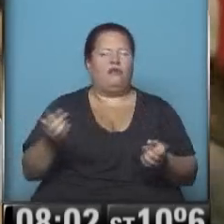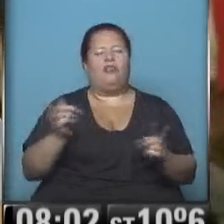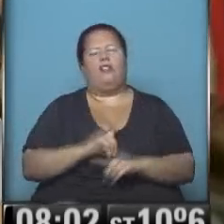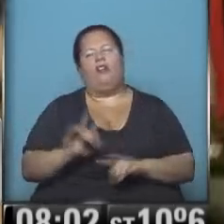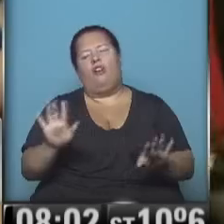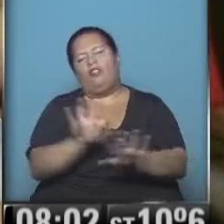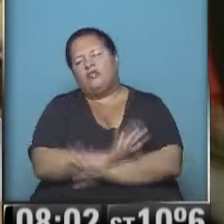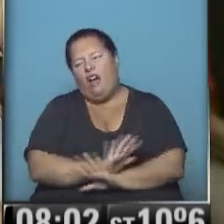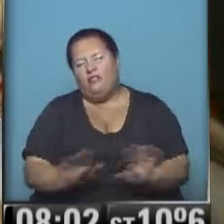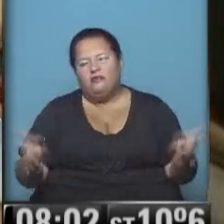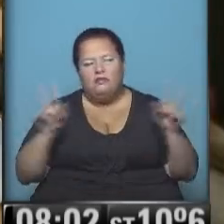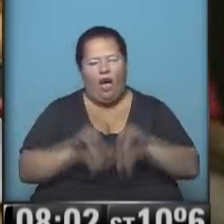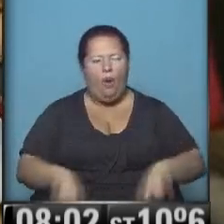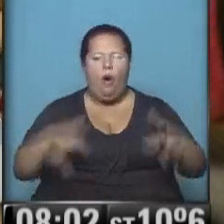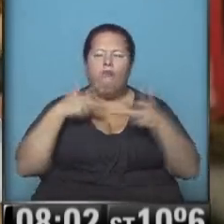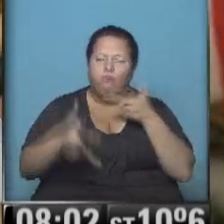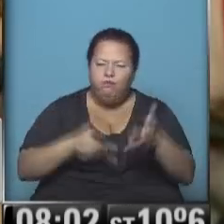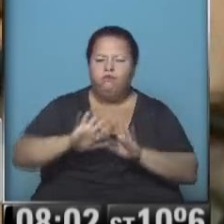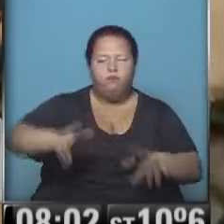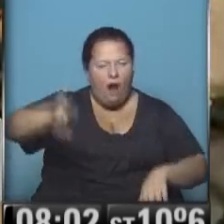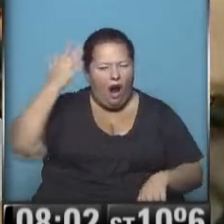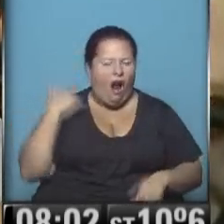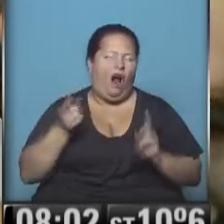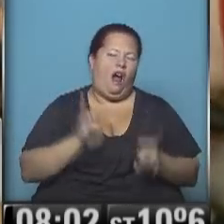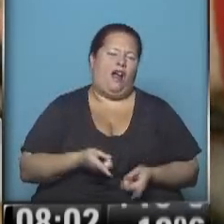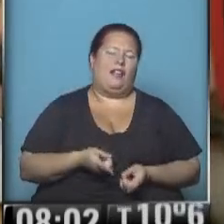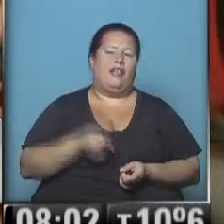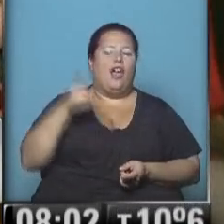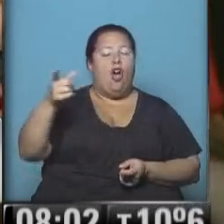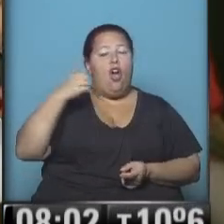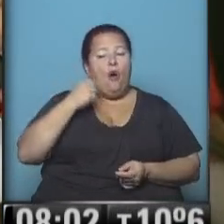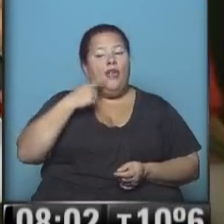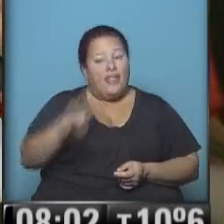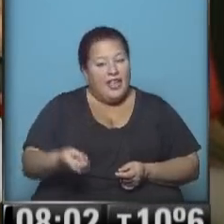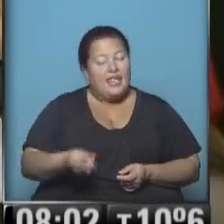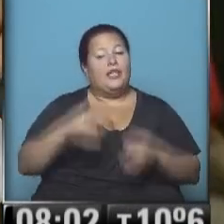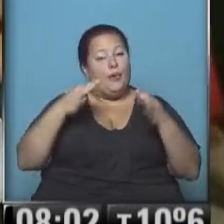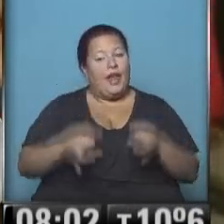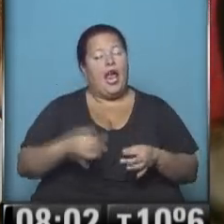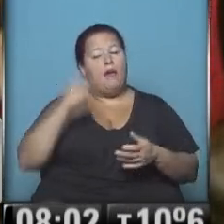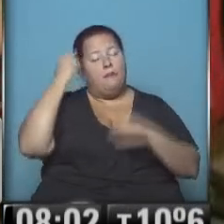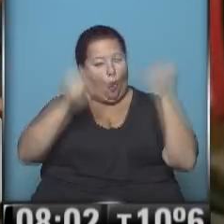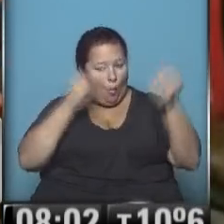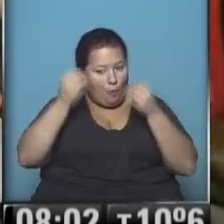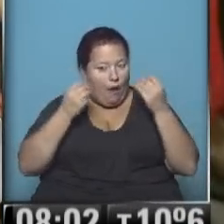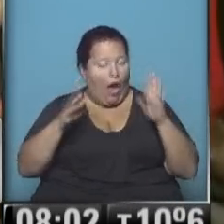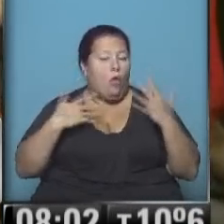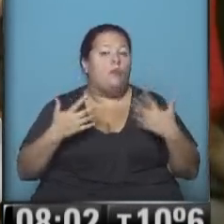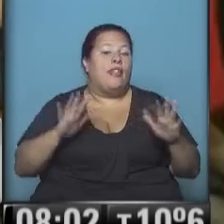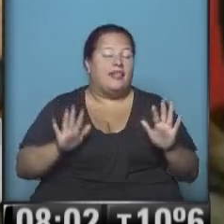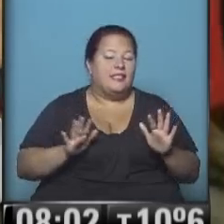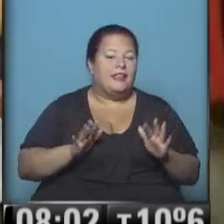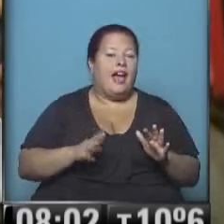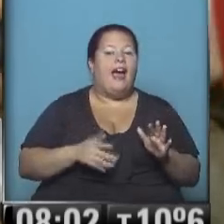Ya está eso. Ya lo hablamos el otro día. Edgardo había dicho con muy buen criterio la preocupación que le puede significar que